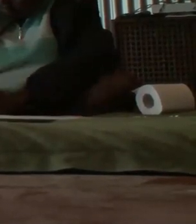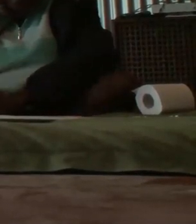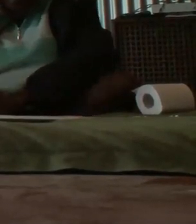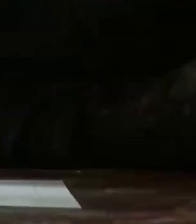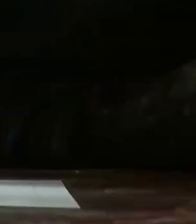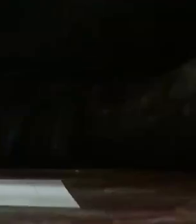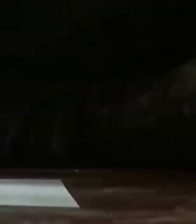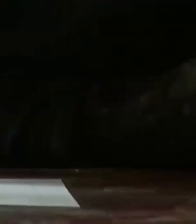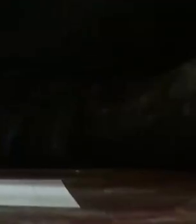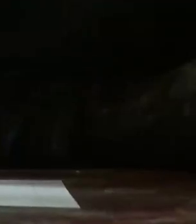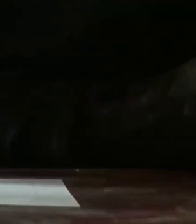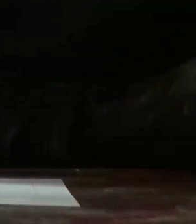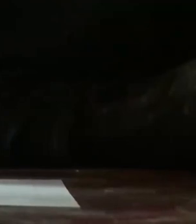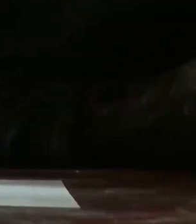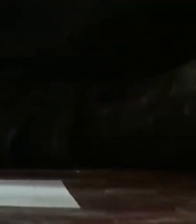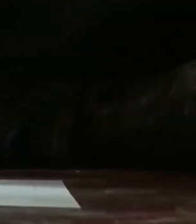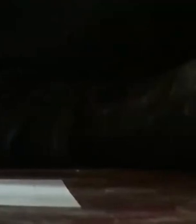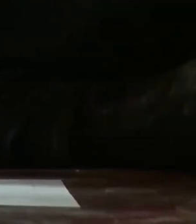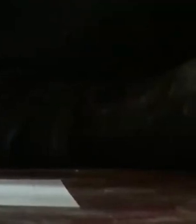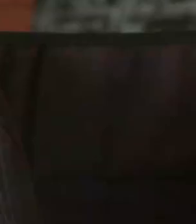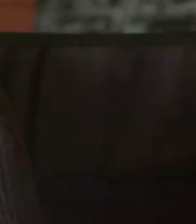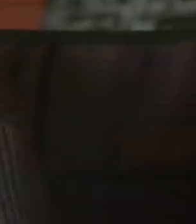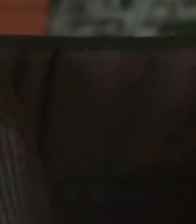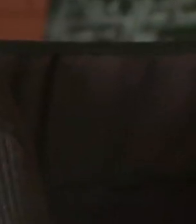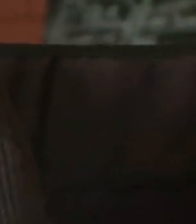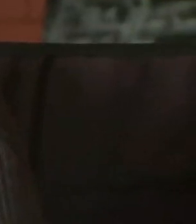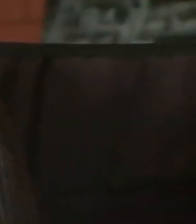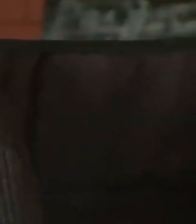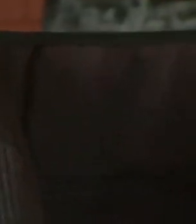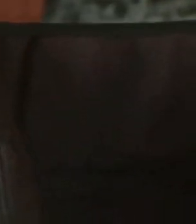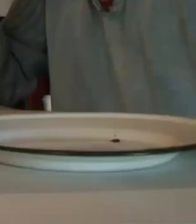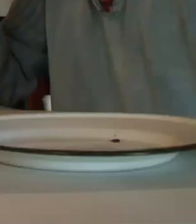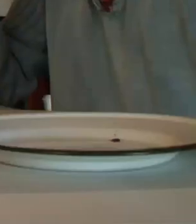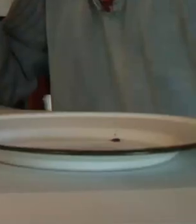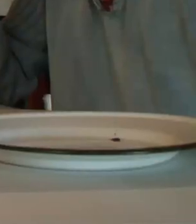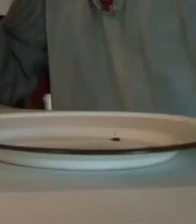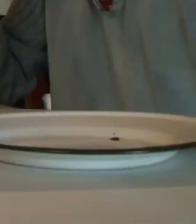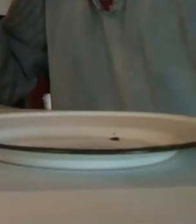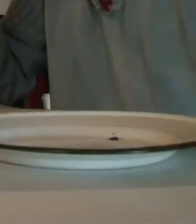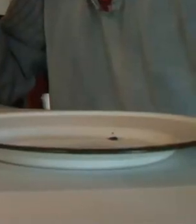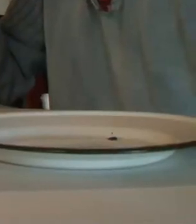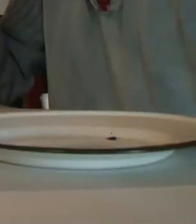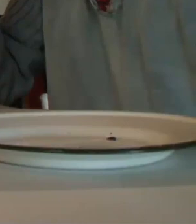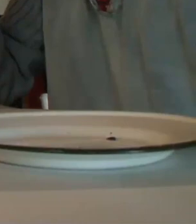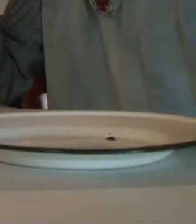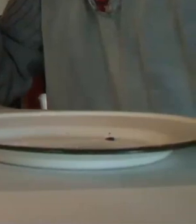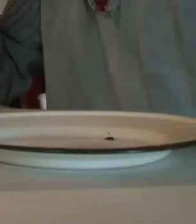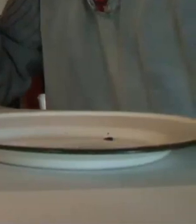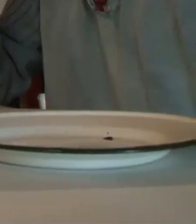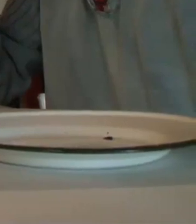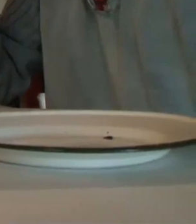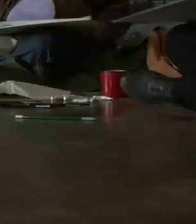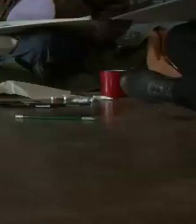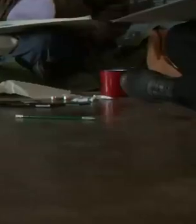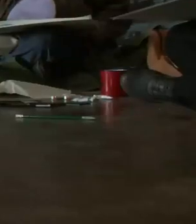Felber entró en el equipo para llevar a cabo el proyecto. Big Art